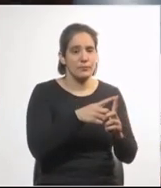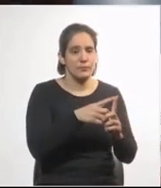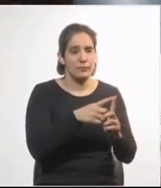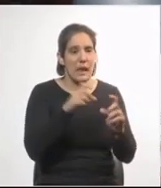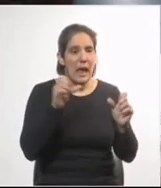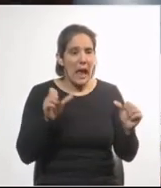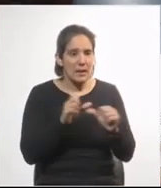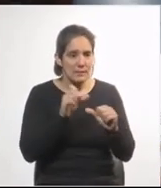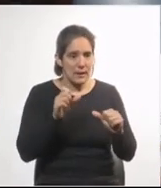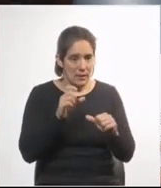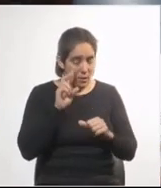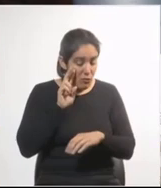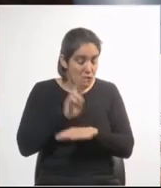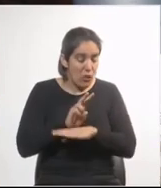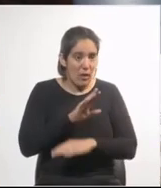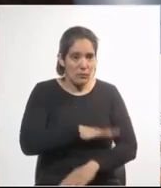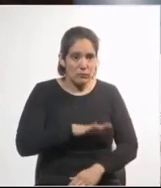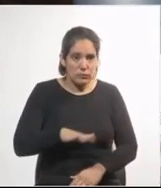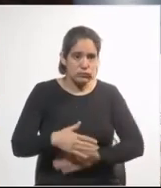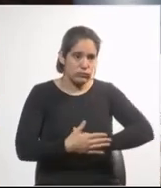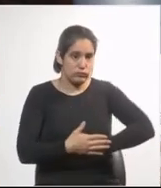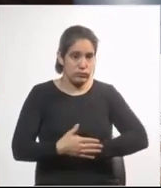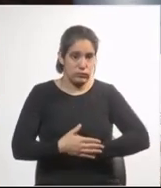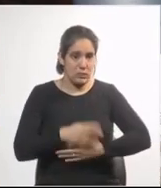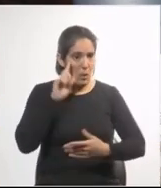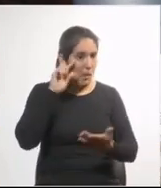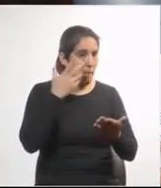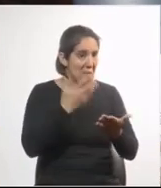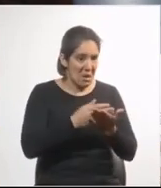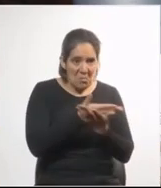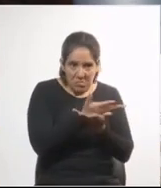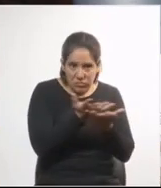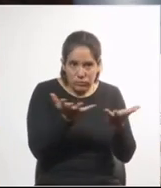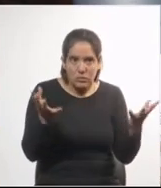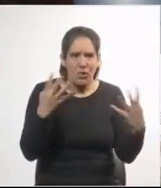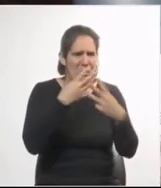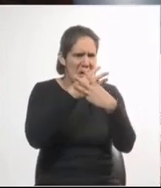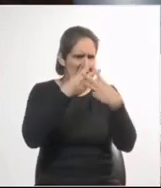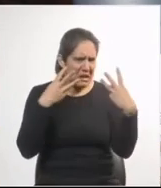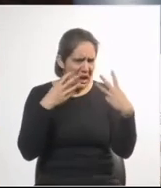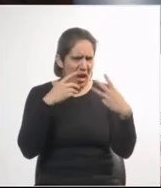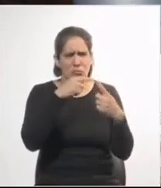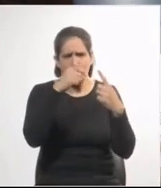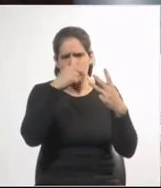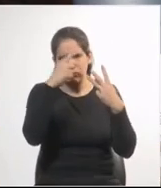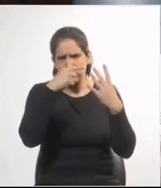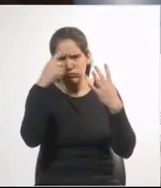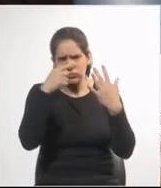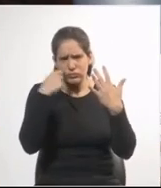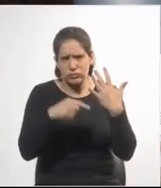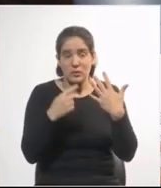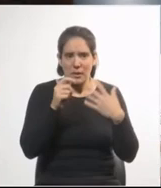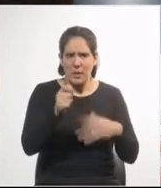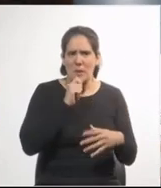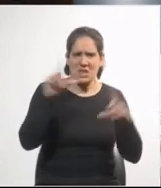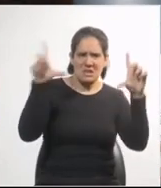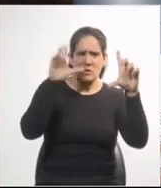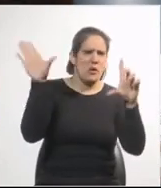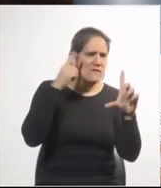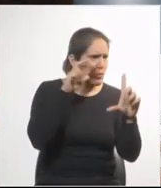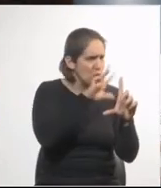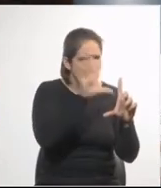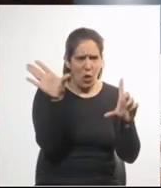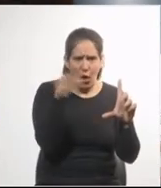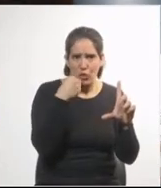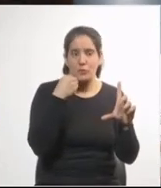acción por la primera infancia, con un plan presentado ampliamente en innumerables eventos y en la prensa. El